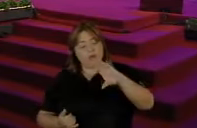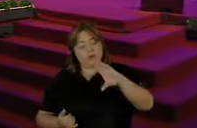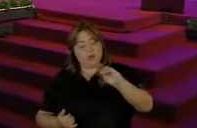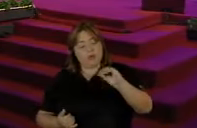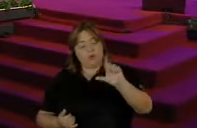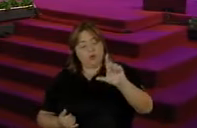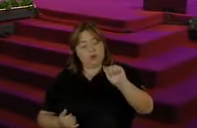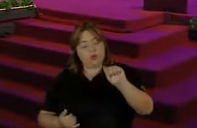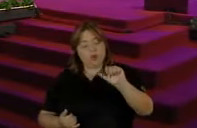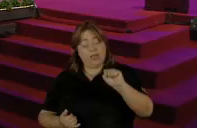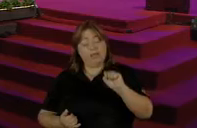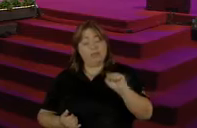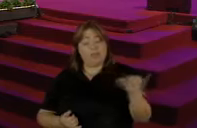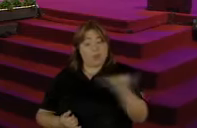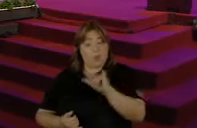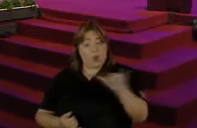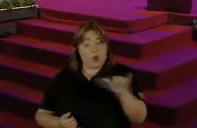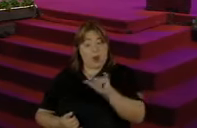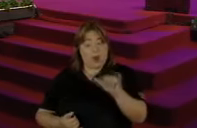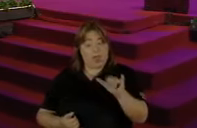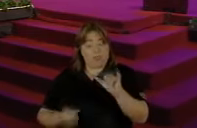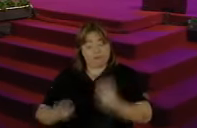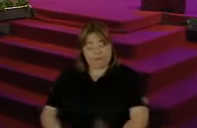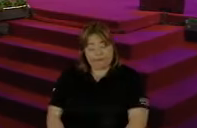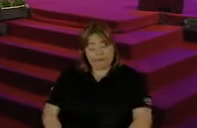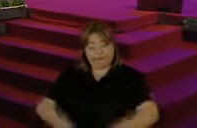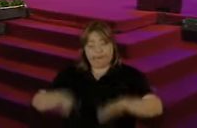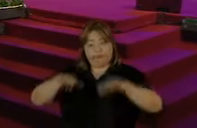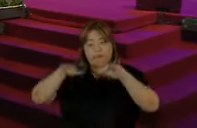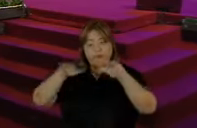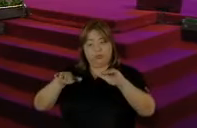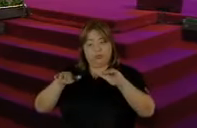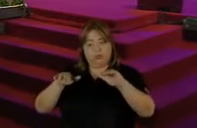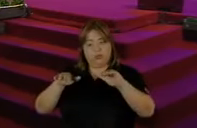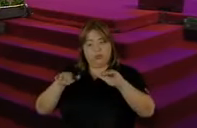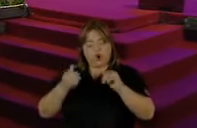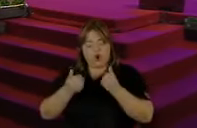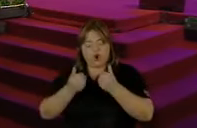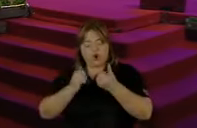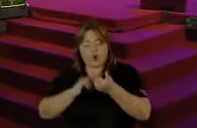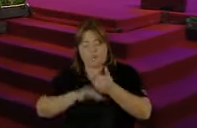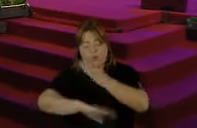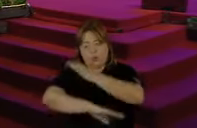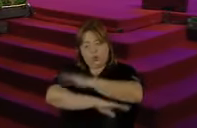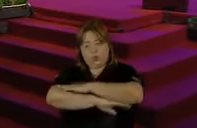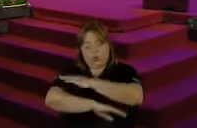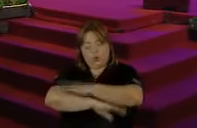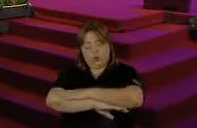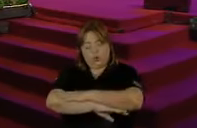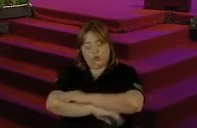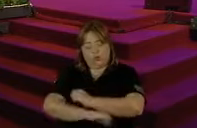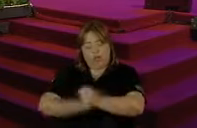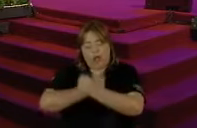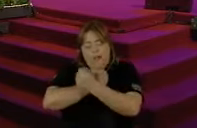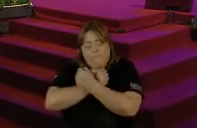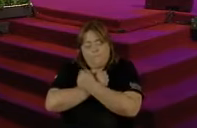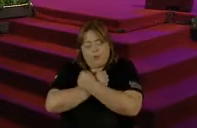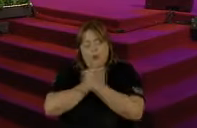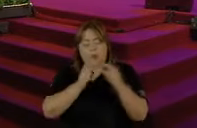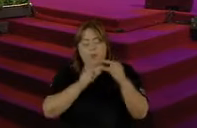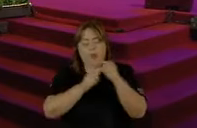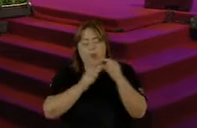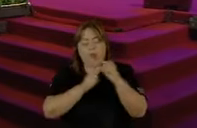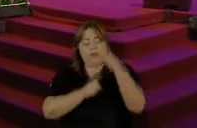sino también en criarlo en la disciplina y en la amonestación del Señor.